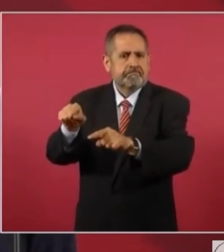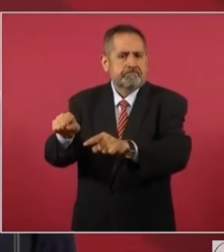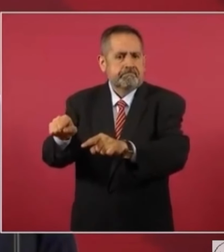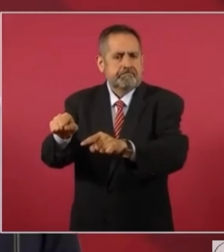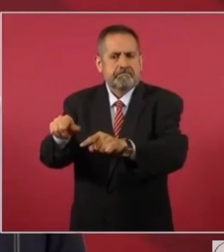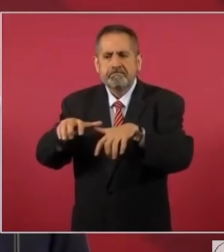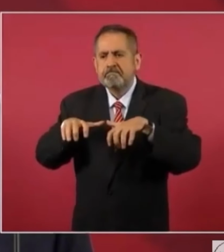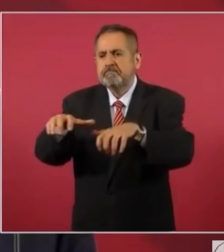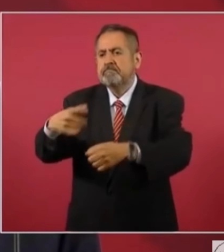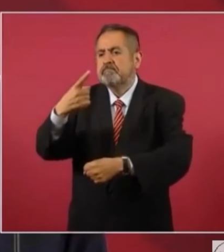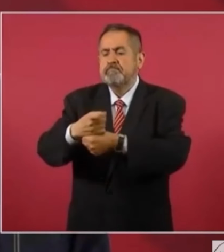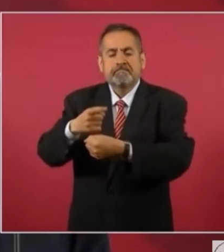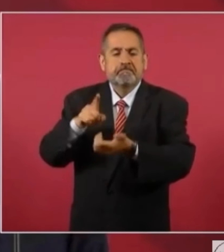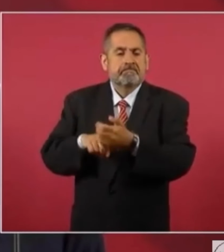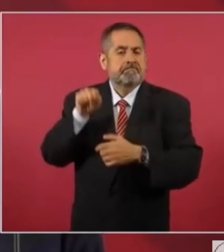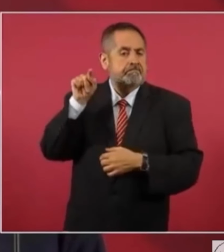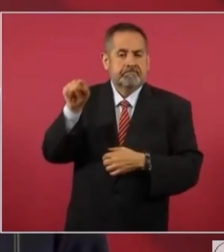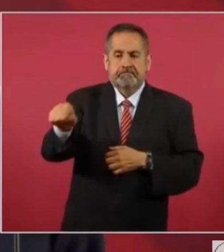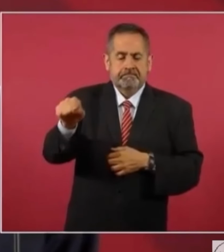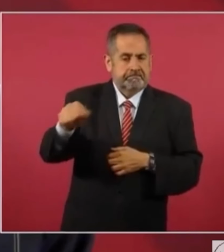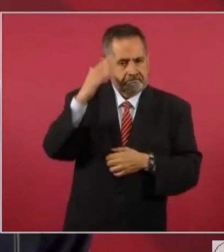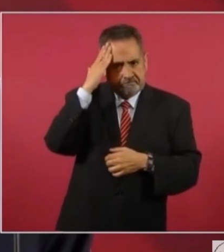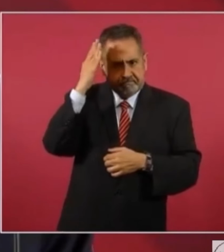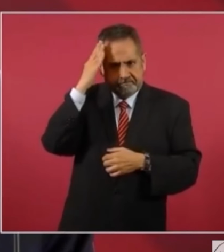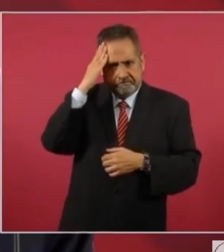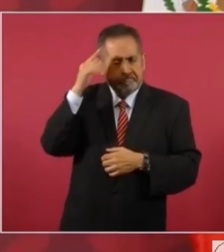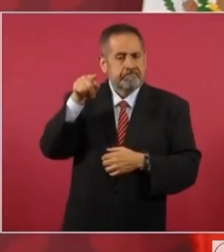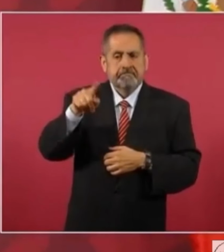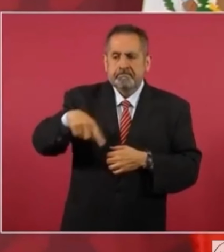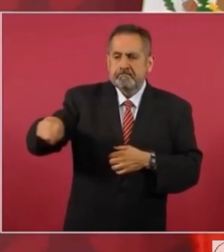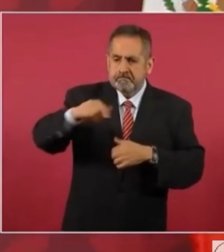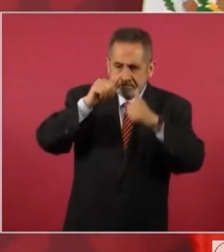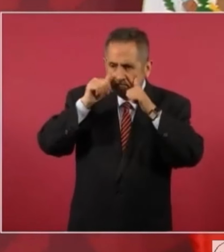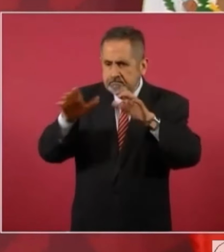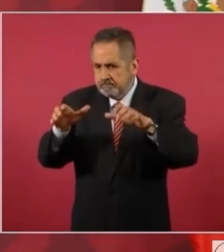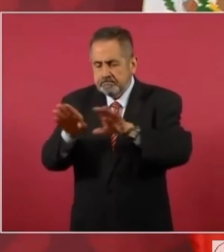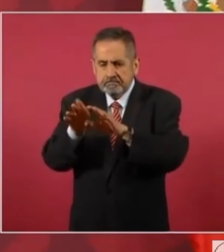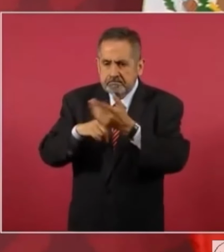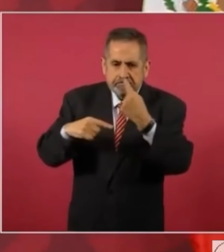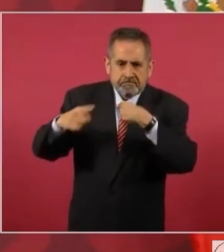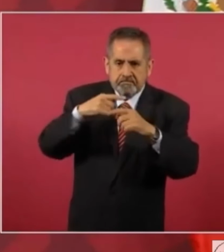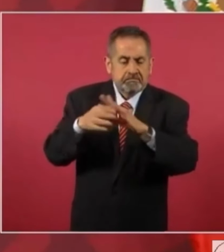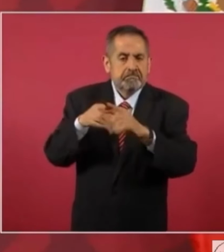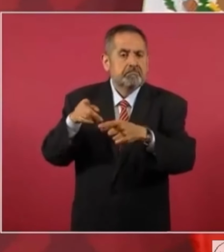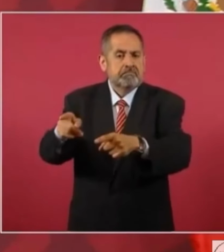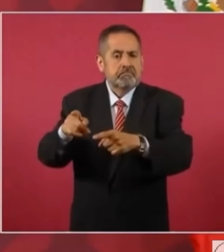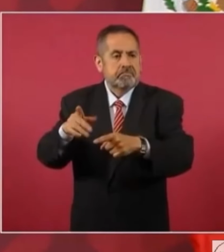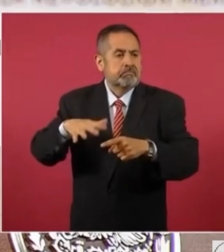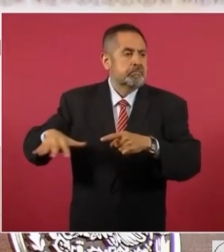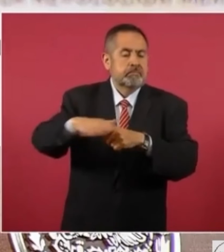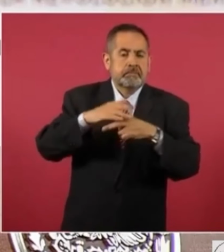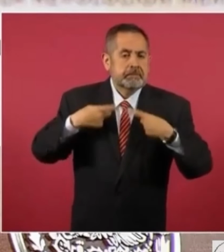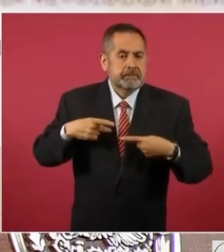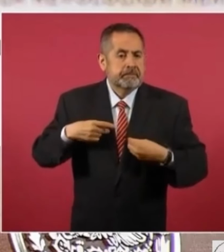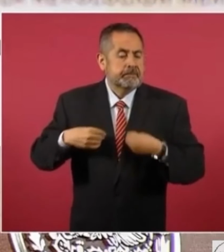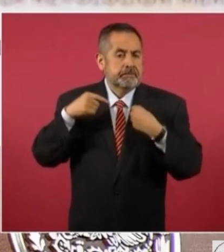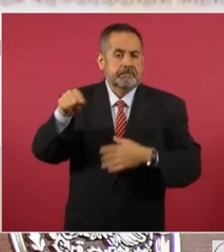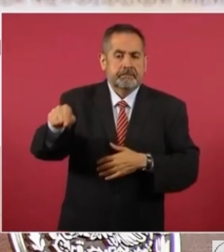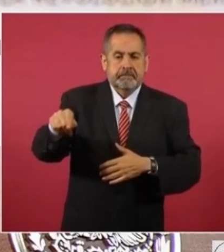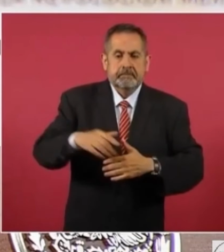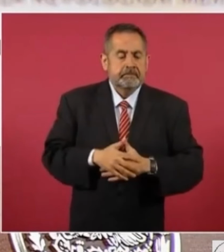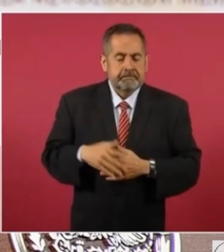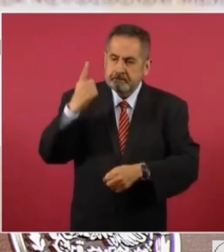al pueblo como el principal actor de la vida pública,